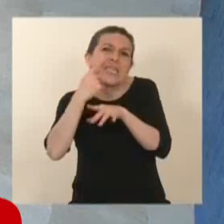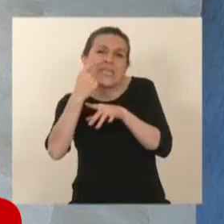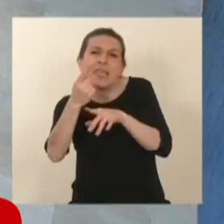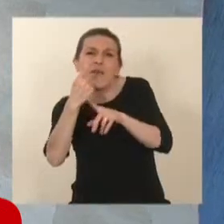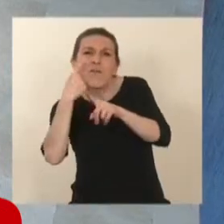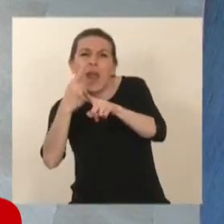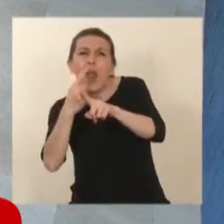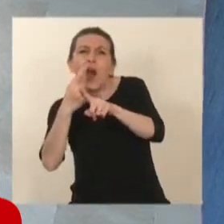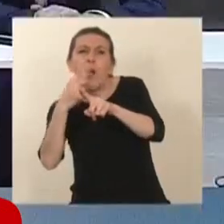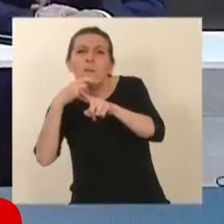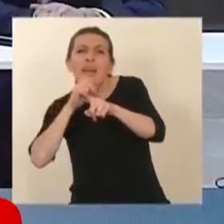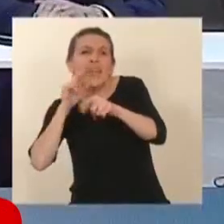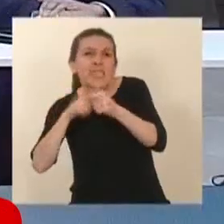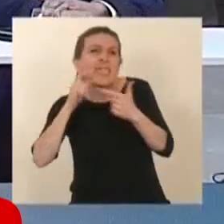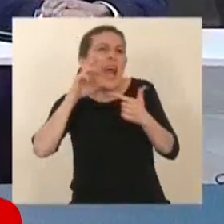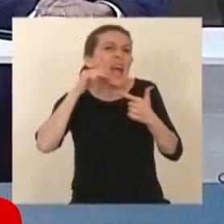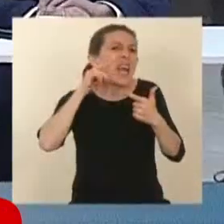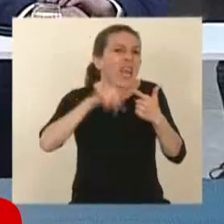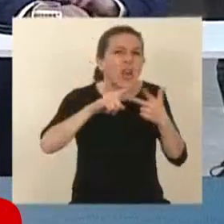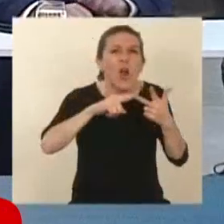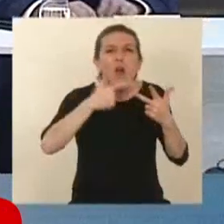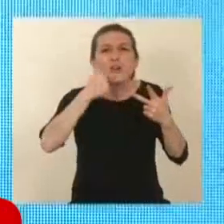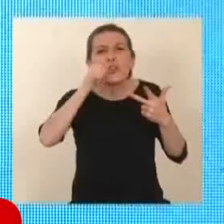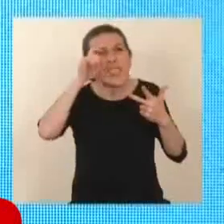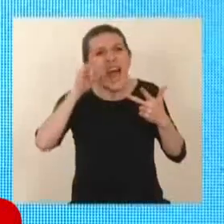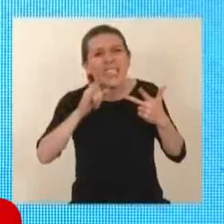al Gringo, a Gustavo Sanz,